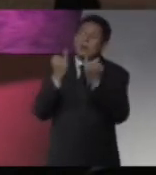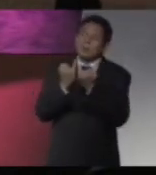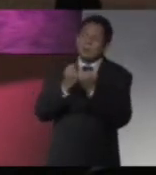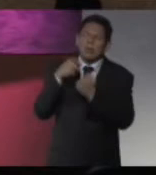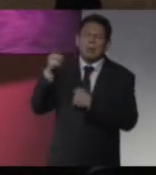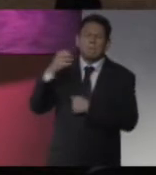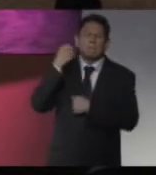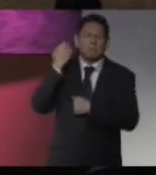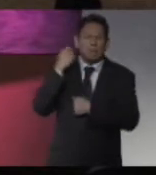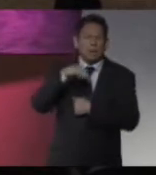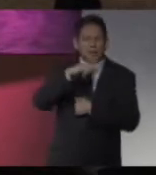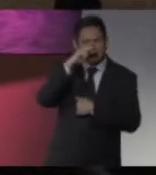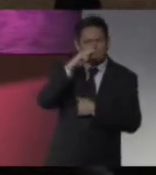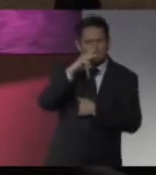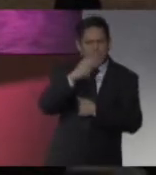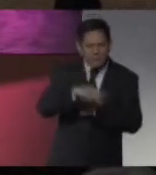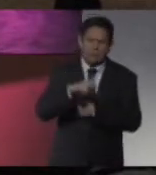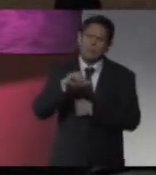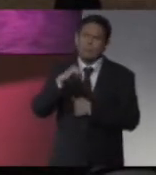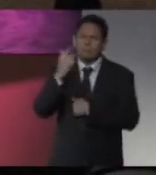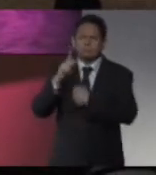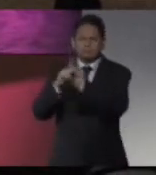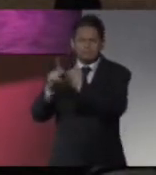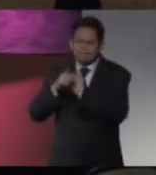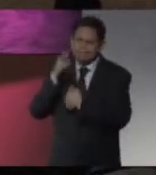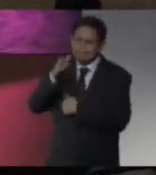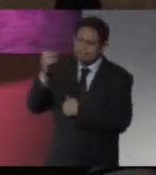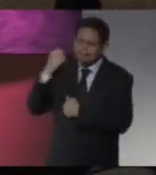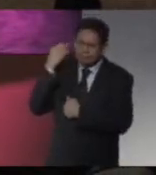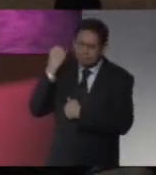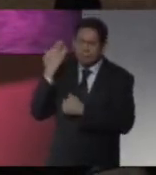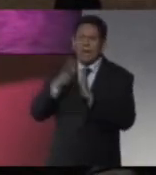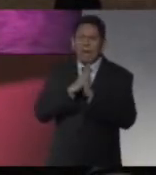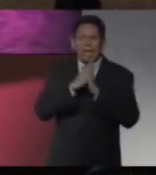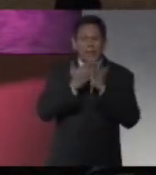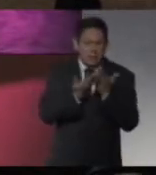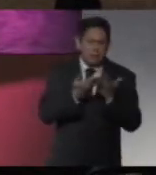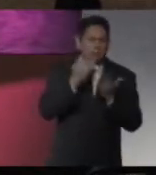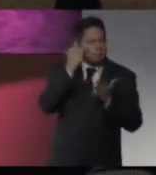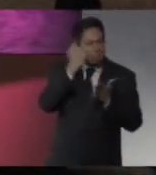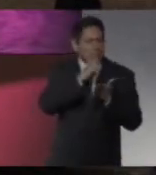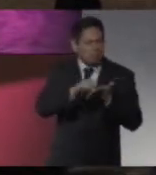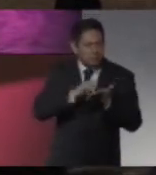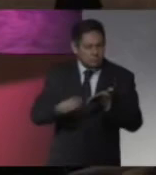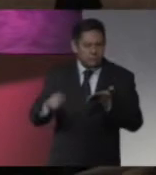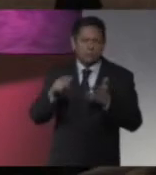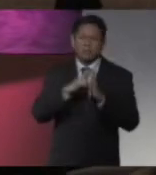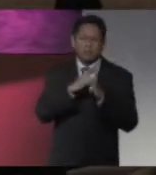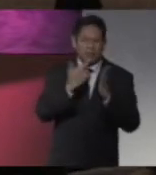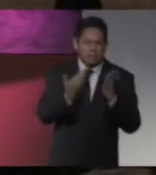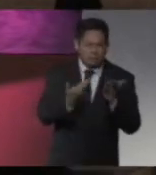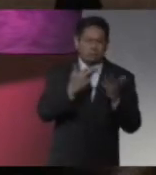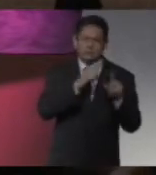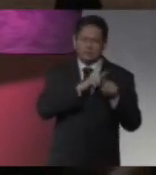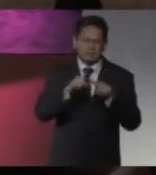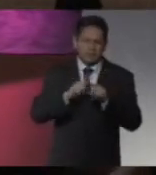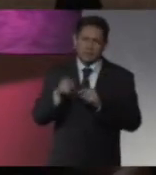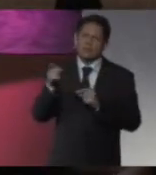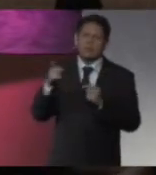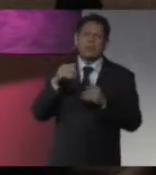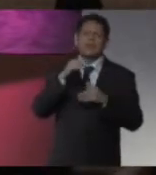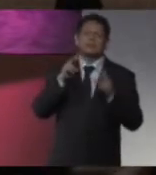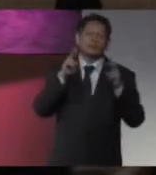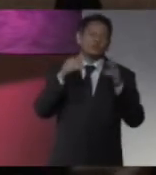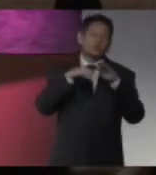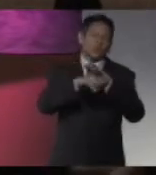autor de decenas de artículos especializados y capítulos en libros sobre derecho constitucional, derechos humanos con